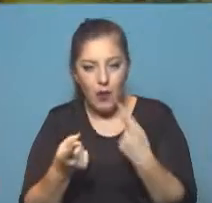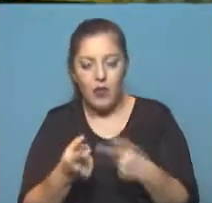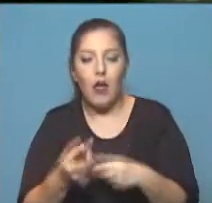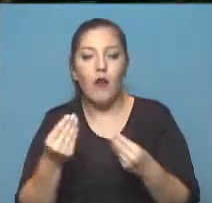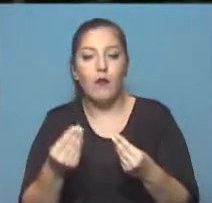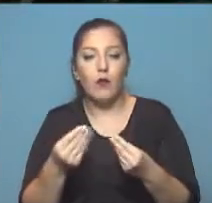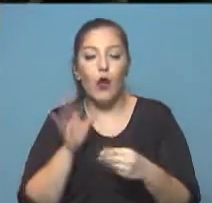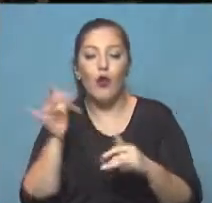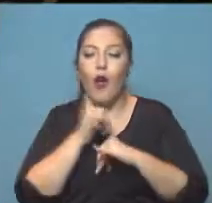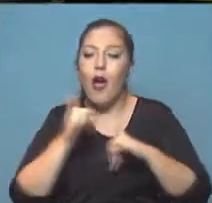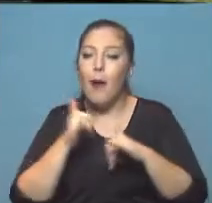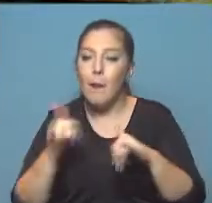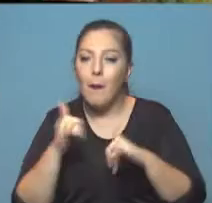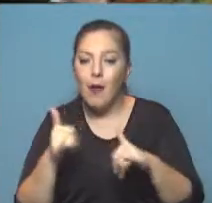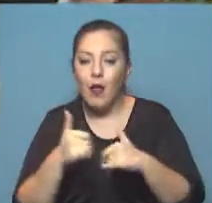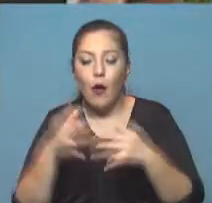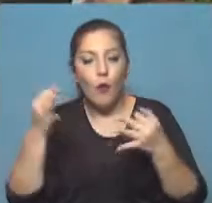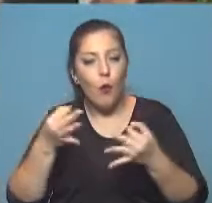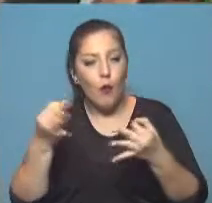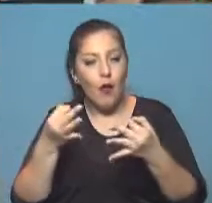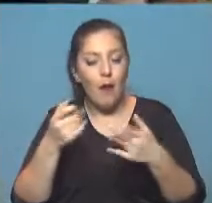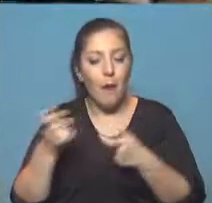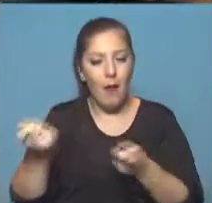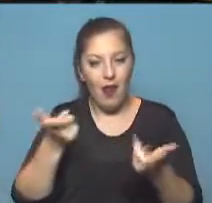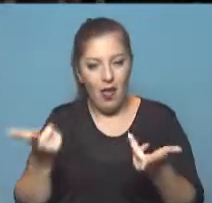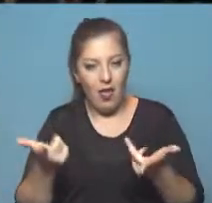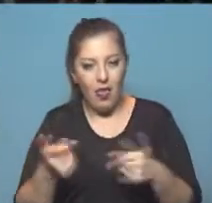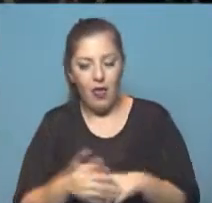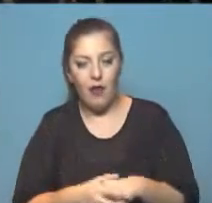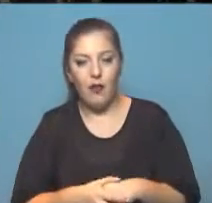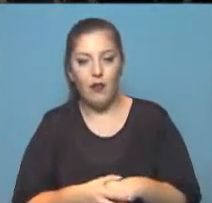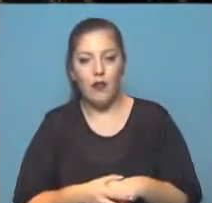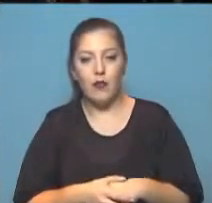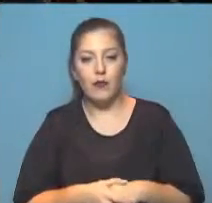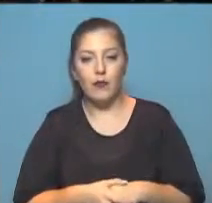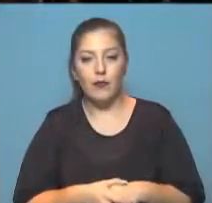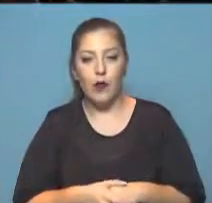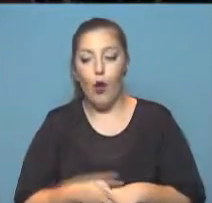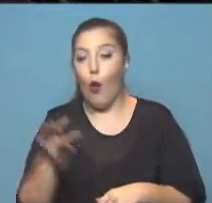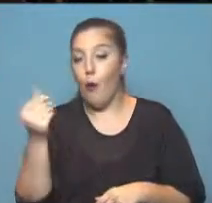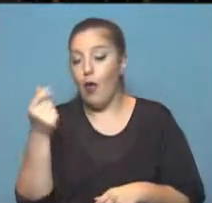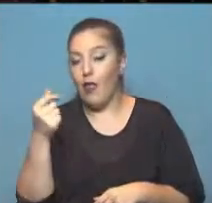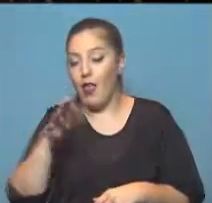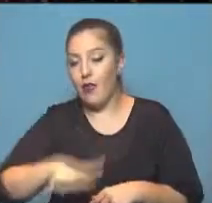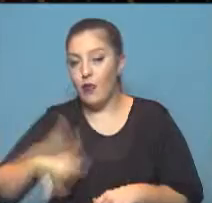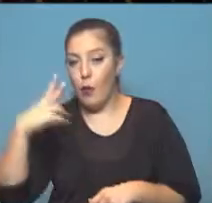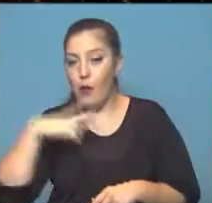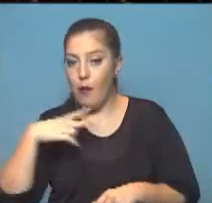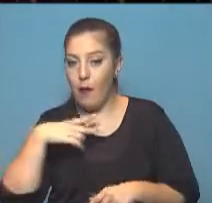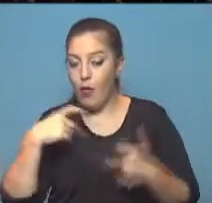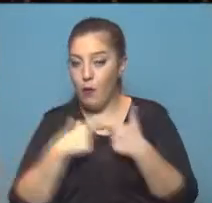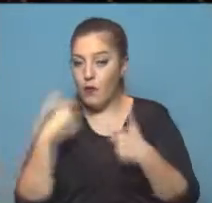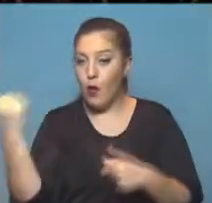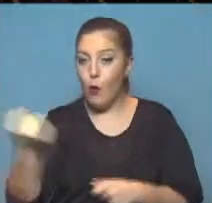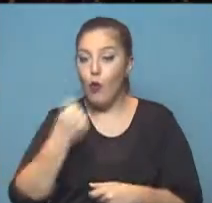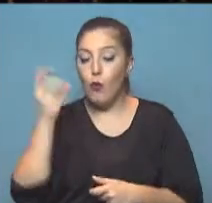fue toda una campaña muy bien orquestada, con recursos del sector privado, de empresarios gruesos e